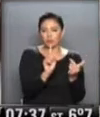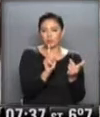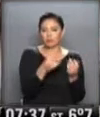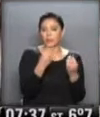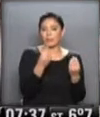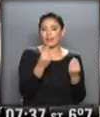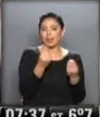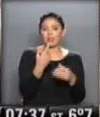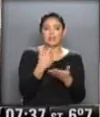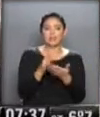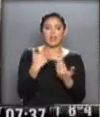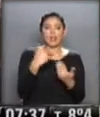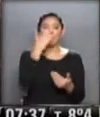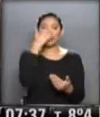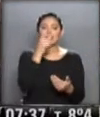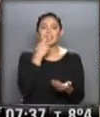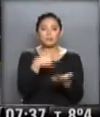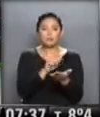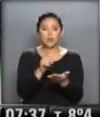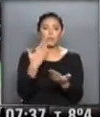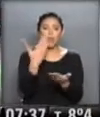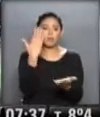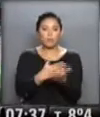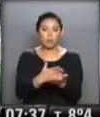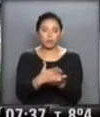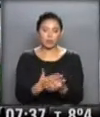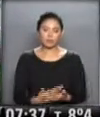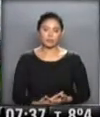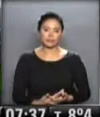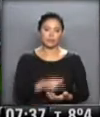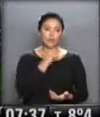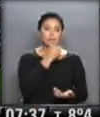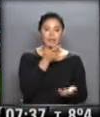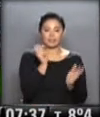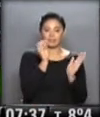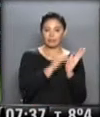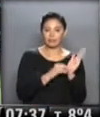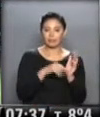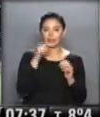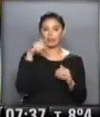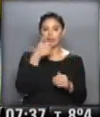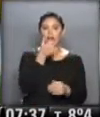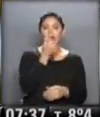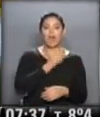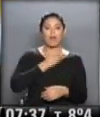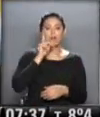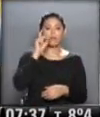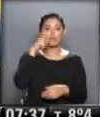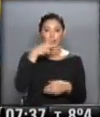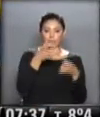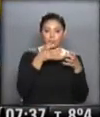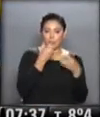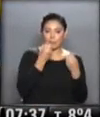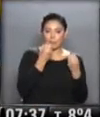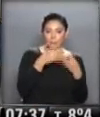de multas de apercibimiento sanciones ya que ya comienza la inscripción en la afip o sea va a ser un trámite